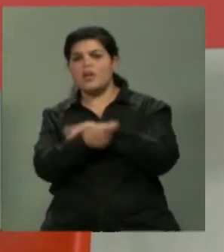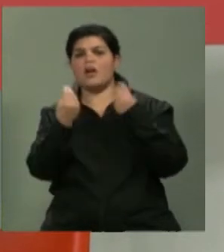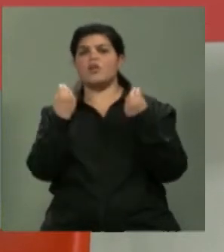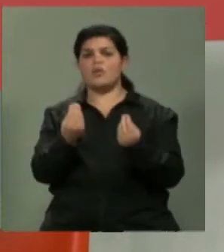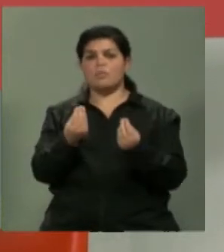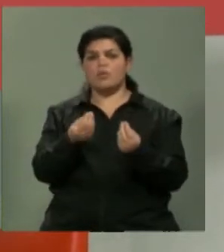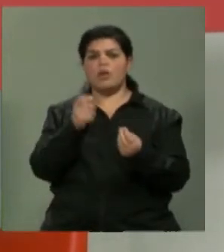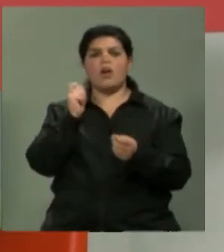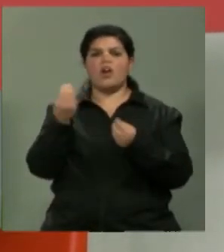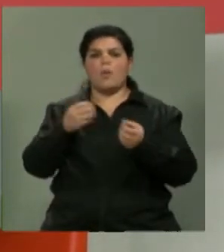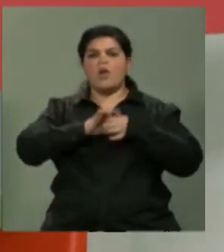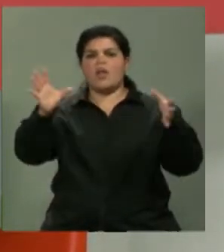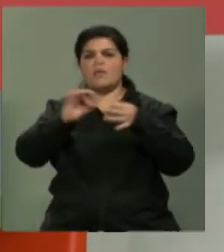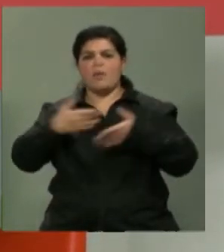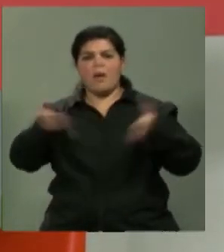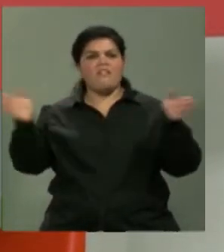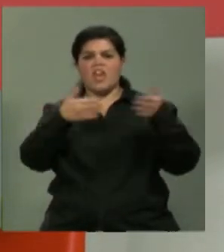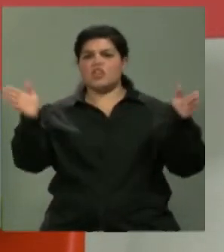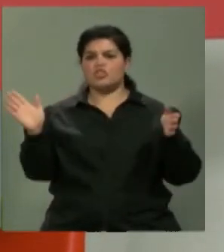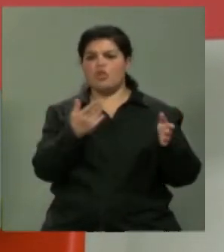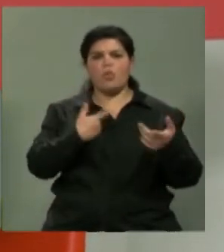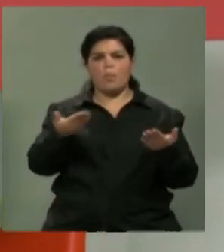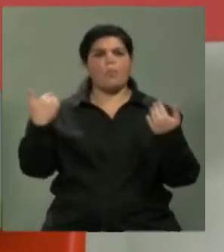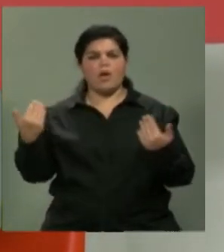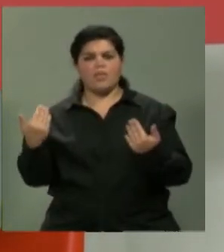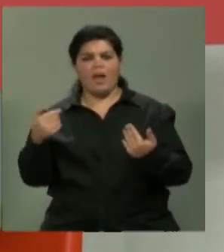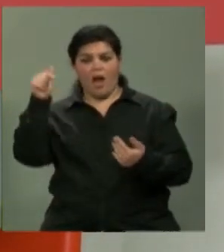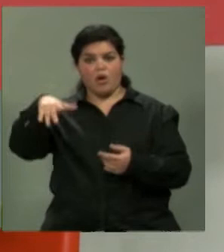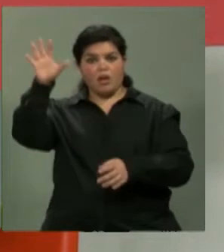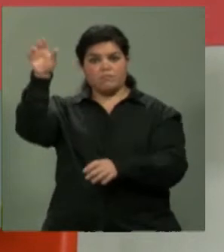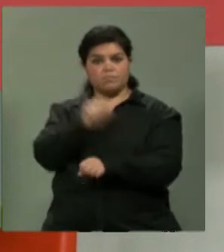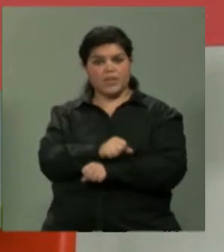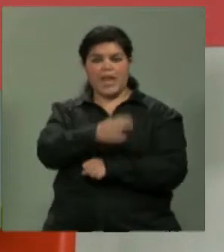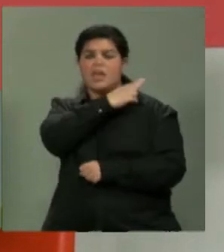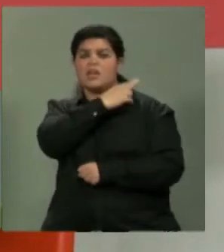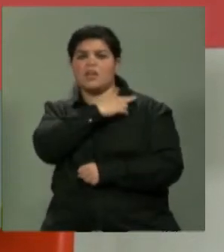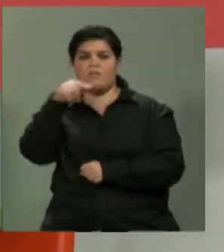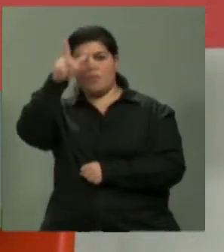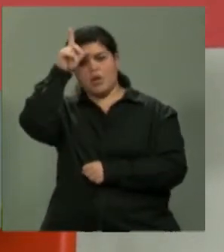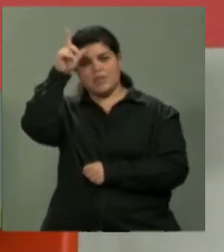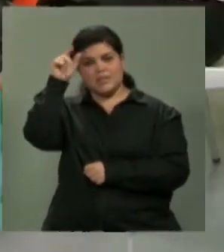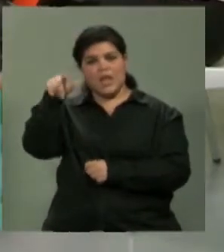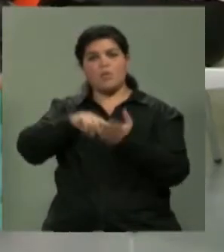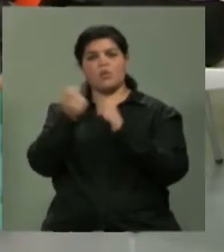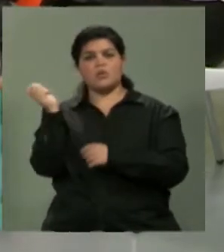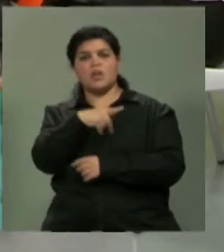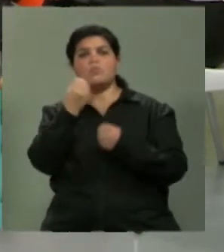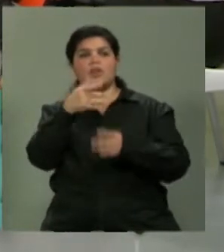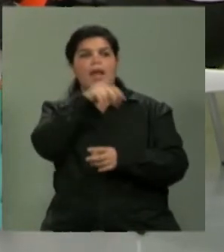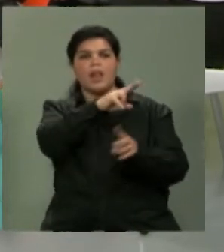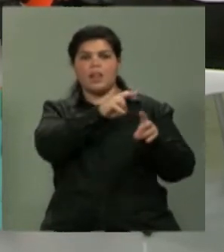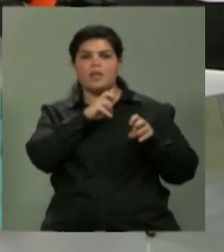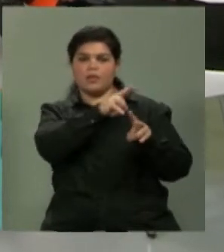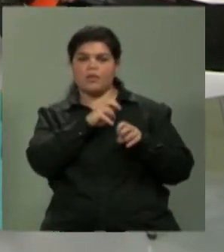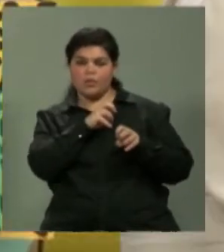zonas liberadas para que se haga? No detuvieron al jefe, que ahora lo liberaron, de la policía No se está porteña luchando porque contra le eso. cobraba